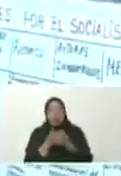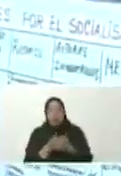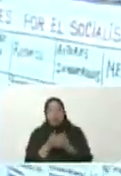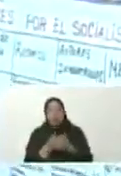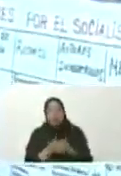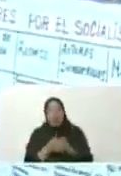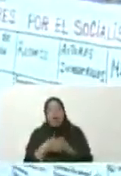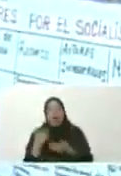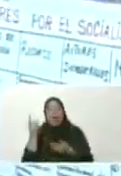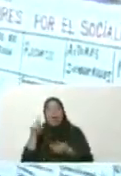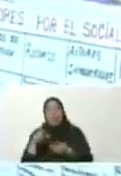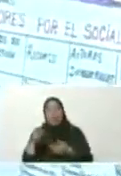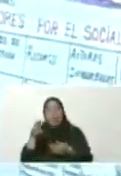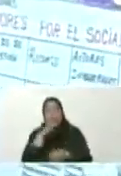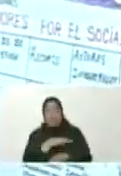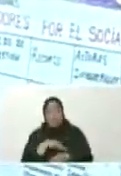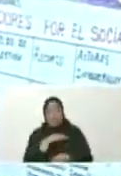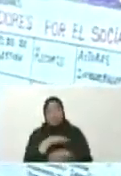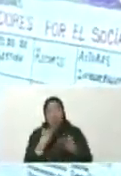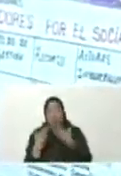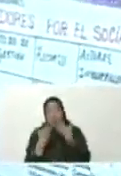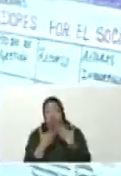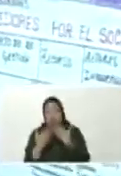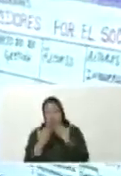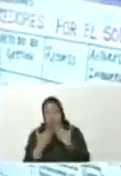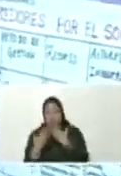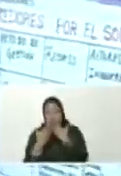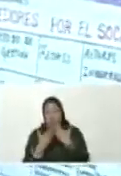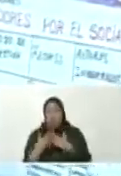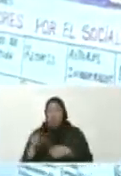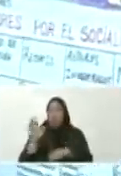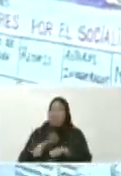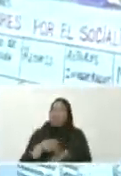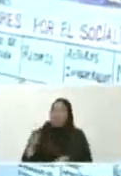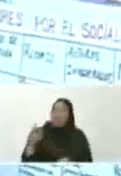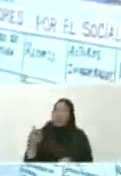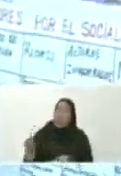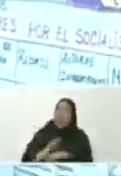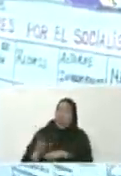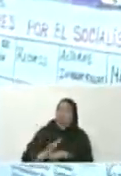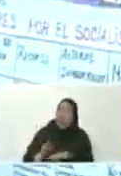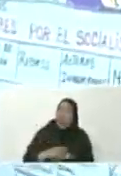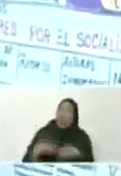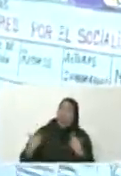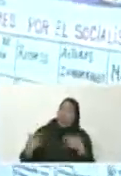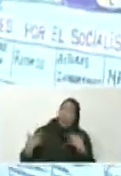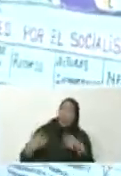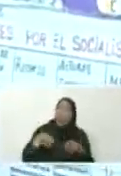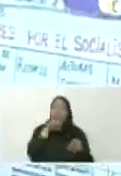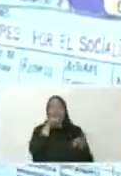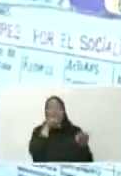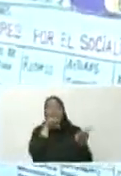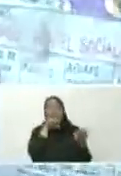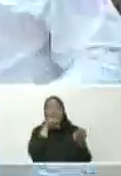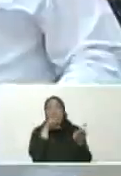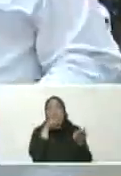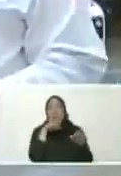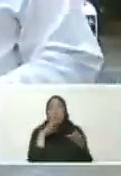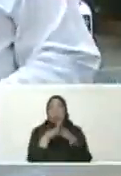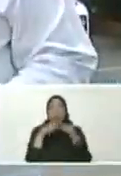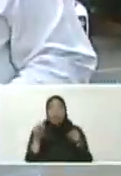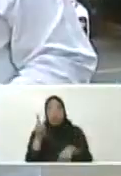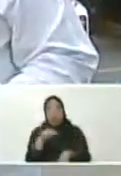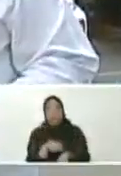Frente Francisco de Miranda. Asimismo, señor presidente, la inversión social... ¿Por qué tú estás apurado, Vale? Estás hablando muy rápido. Ah, no. ¿Qué te dijeron? Tienes 2 minutos para decirlo